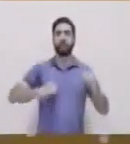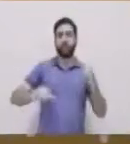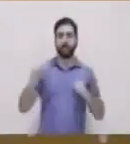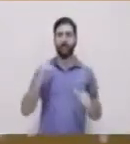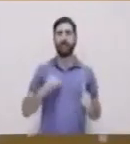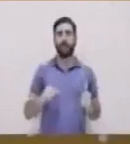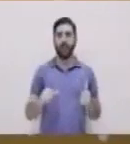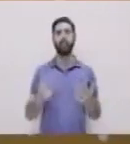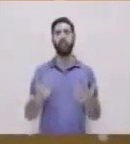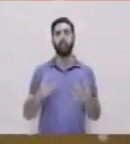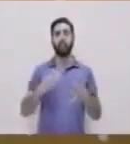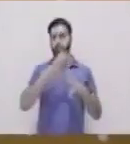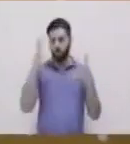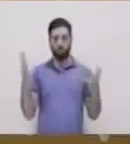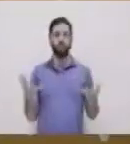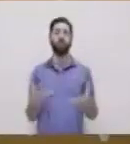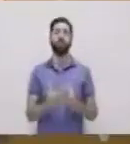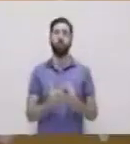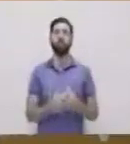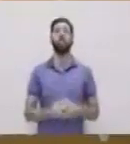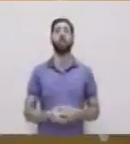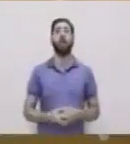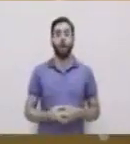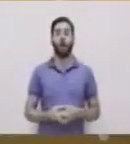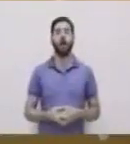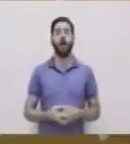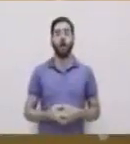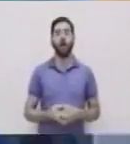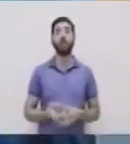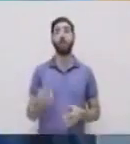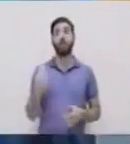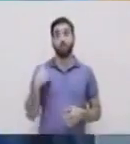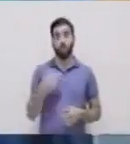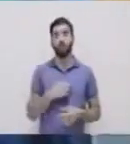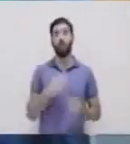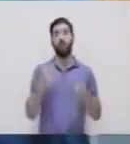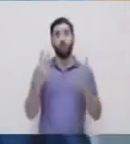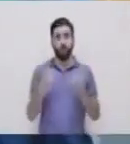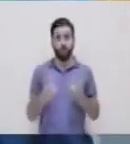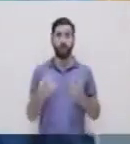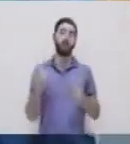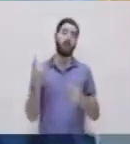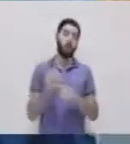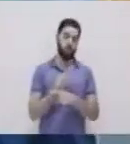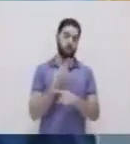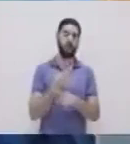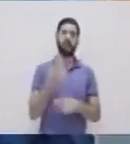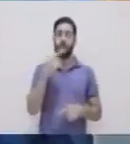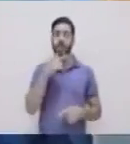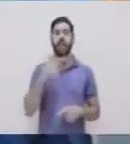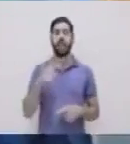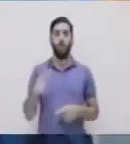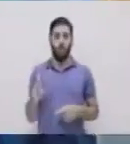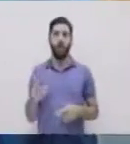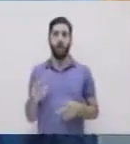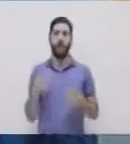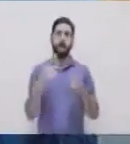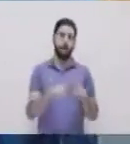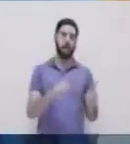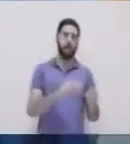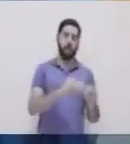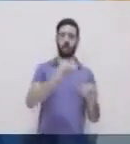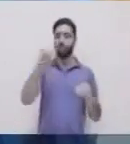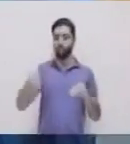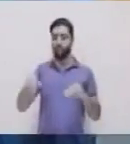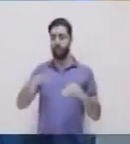de teatro y toda esa rama, ¿verdad? Quiere decir que nuevamente está utilizando usted el lenguaje, solo que